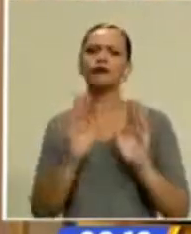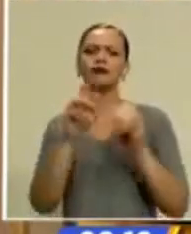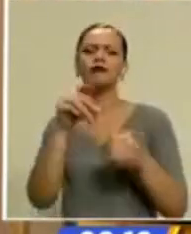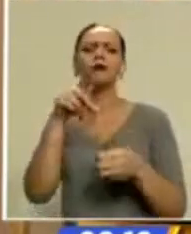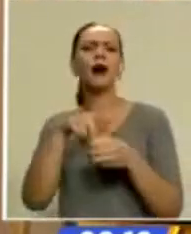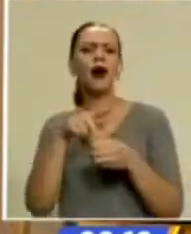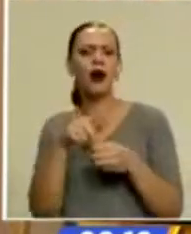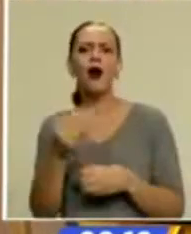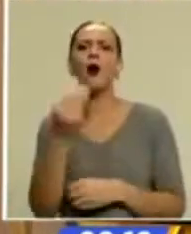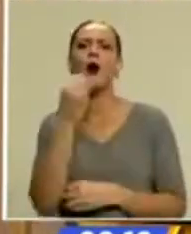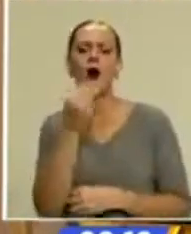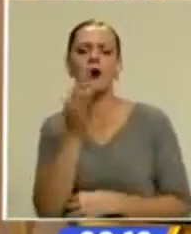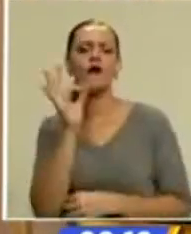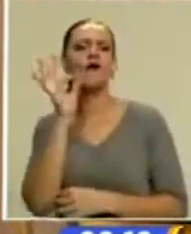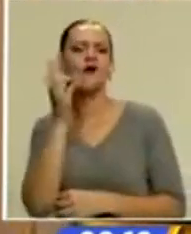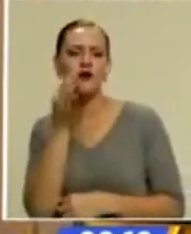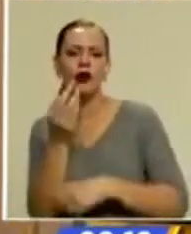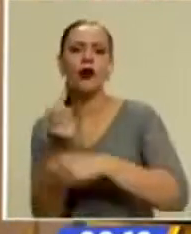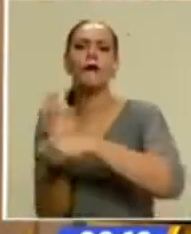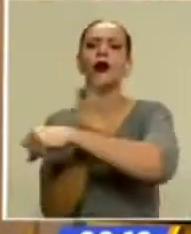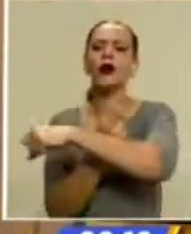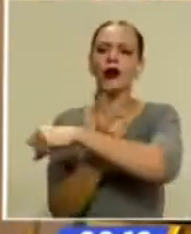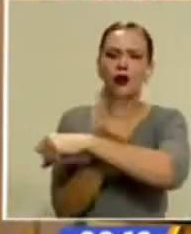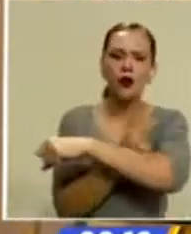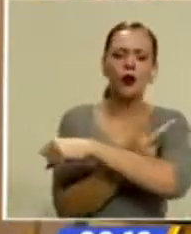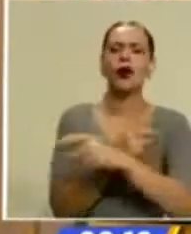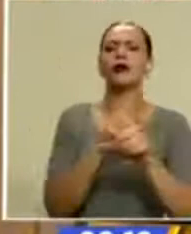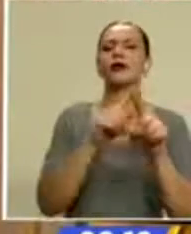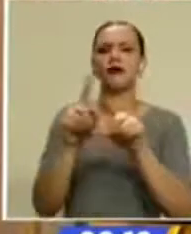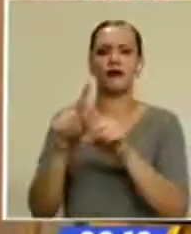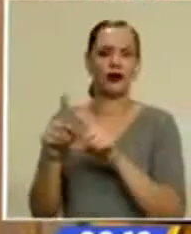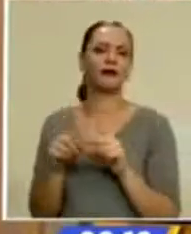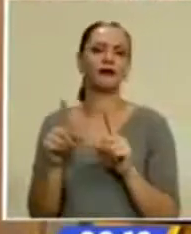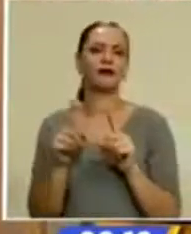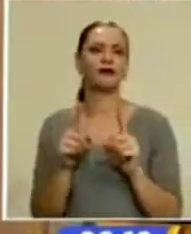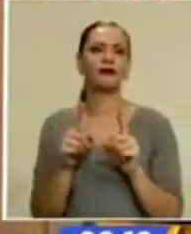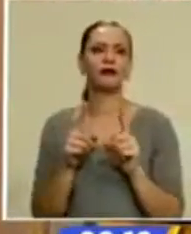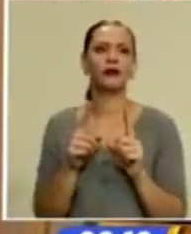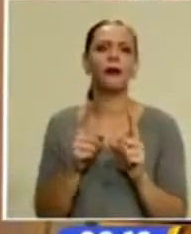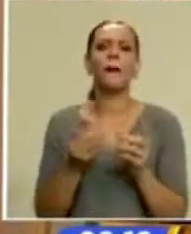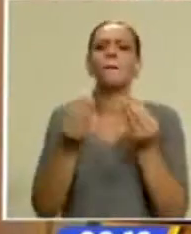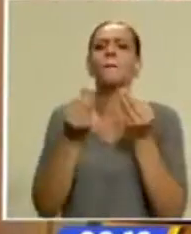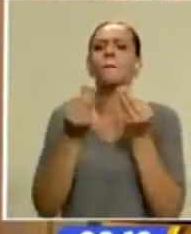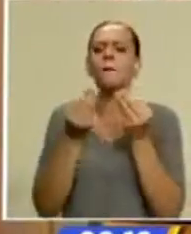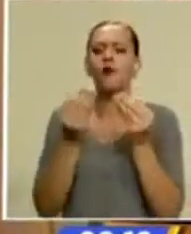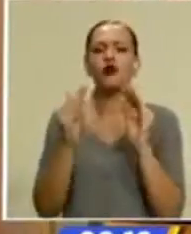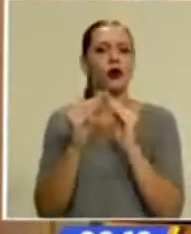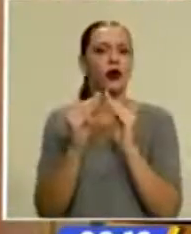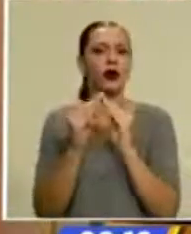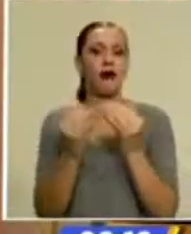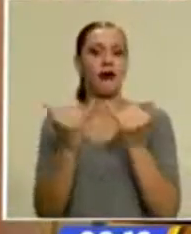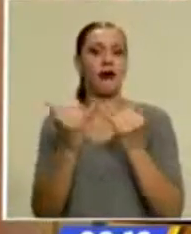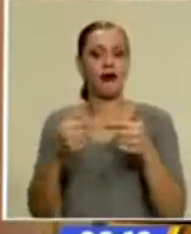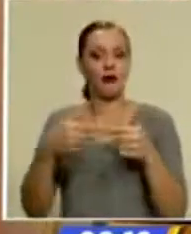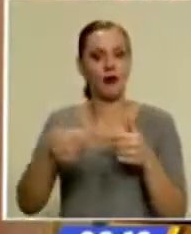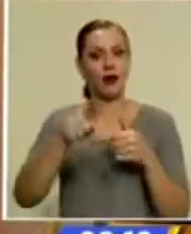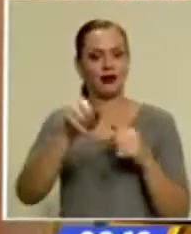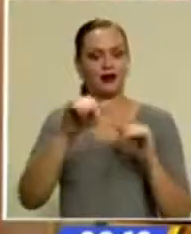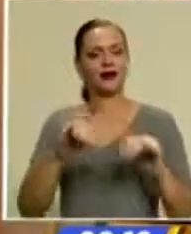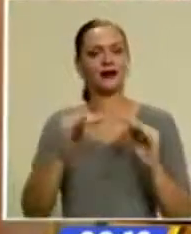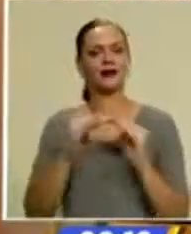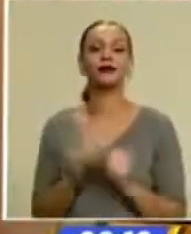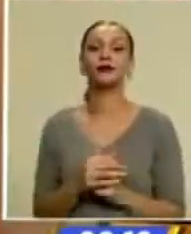apuntados a comer frutas, verduras, vegetales. muchísimo en casa ahora que están allí,